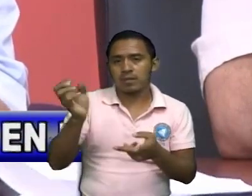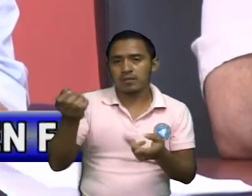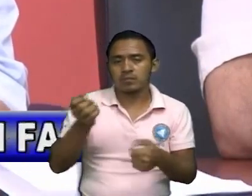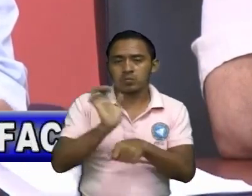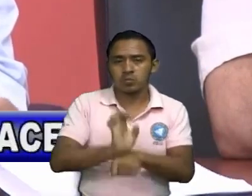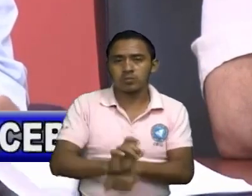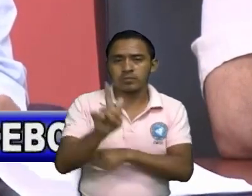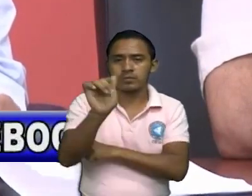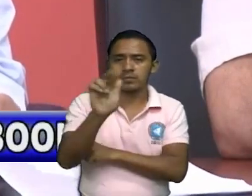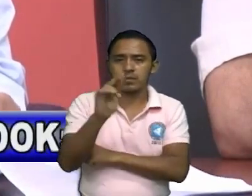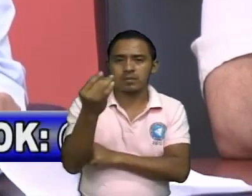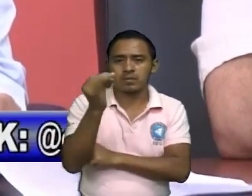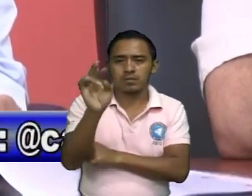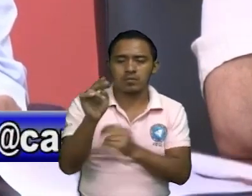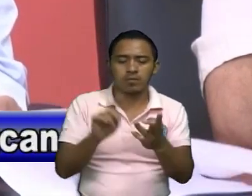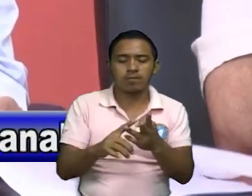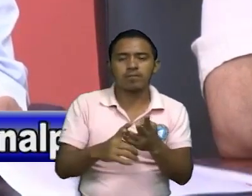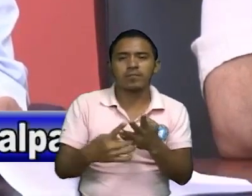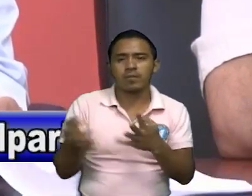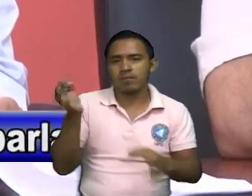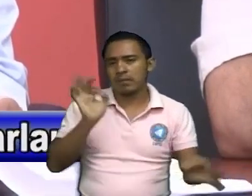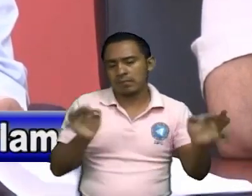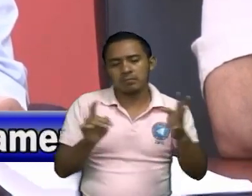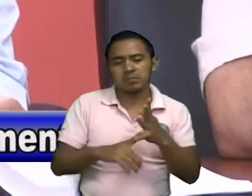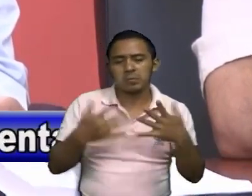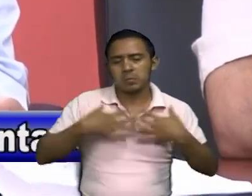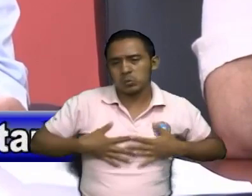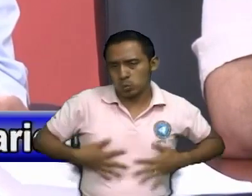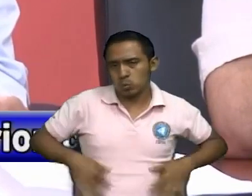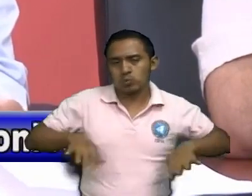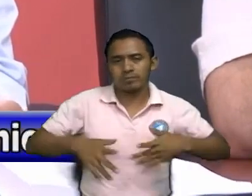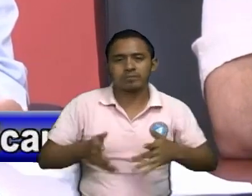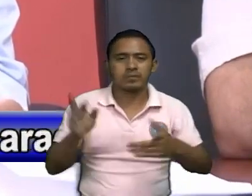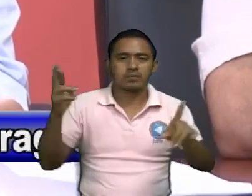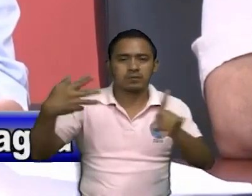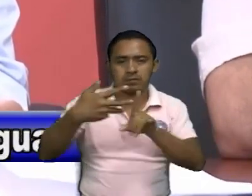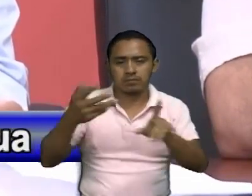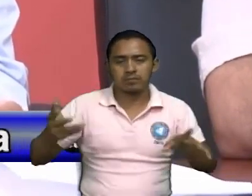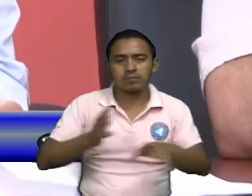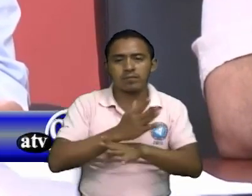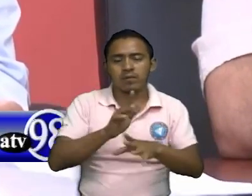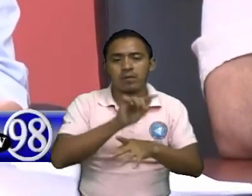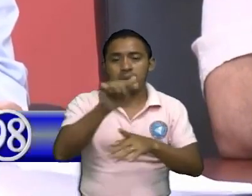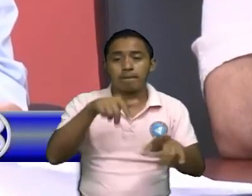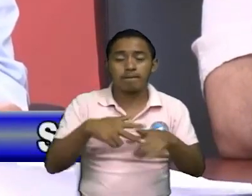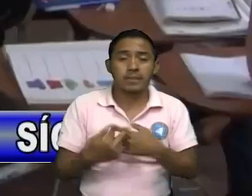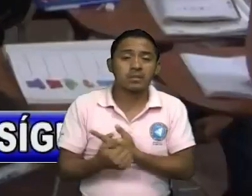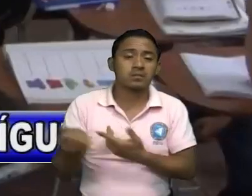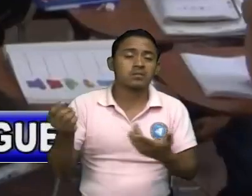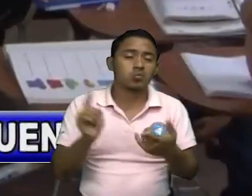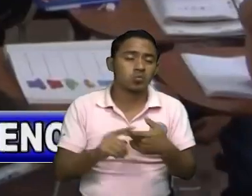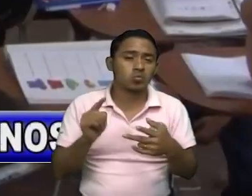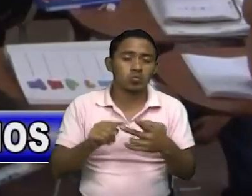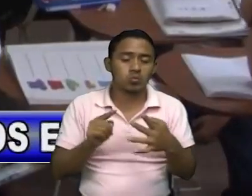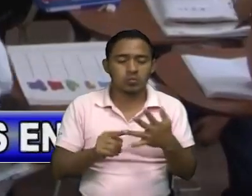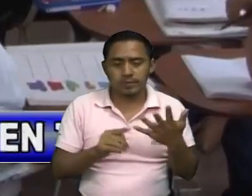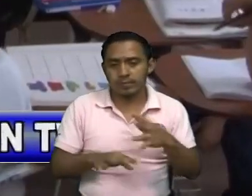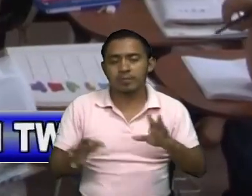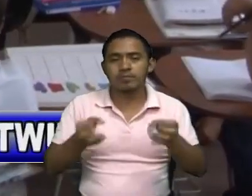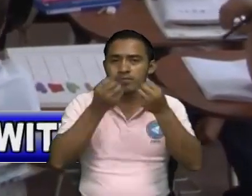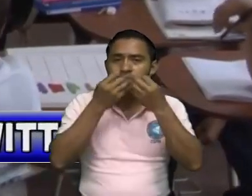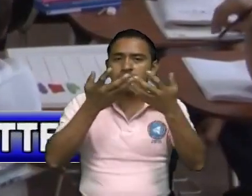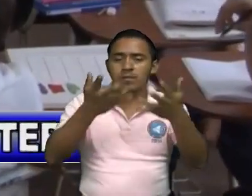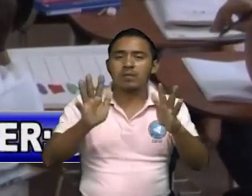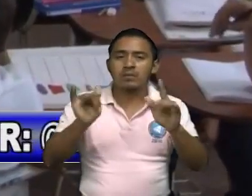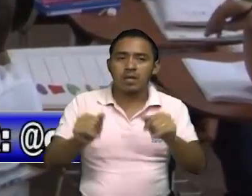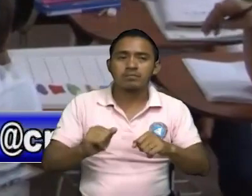tradiciones, bailes folclóricos, trajes regionales, el origen, la simbología. Además, informó que